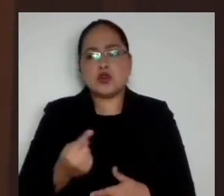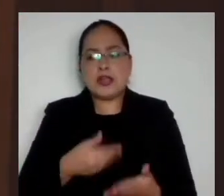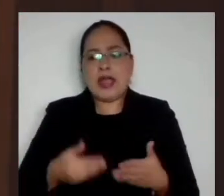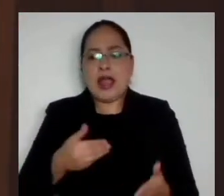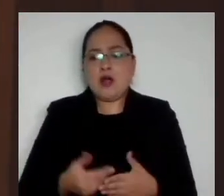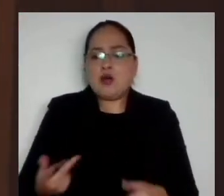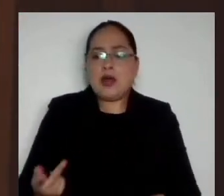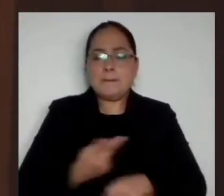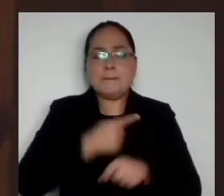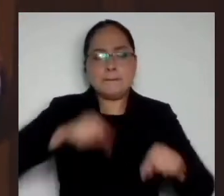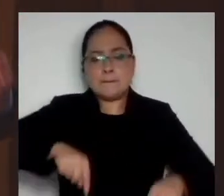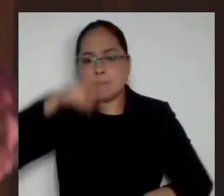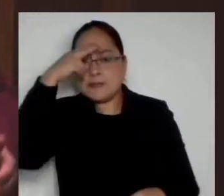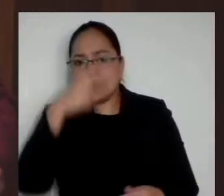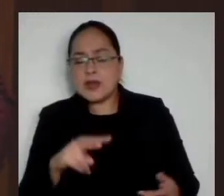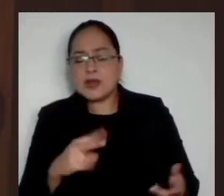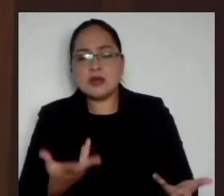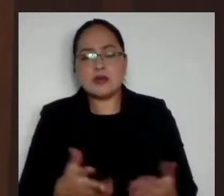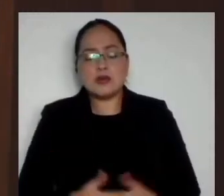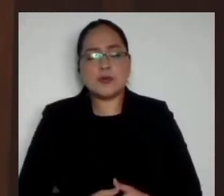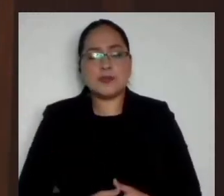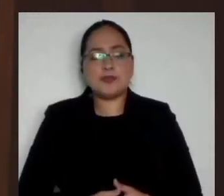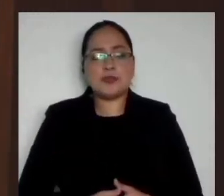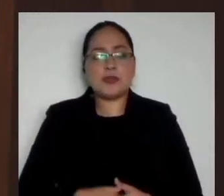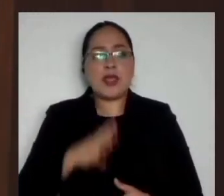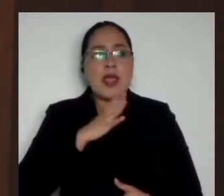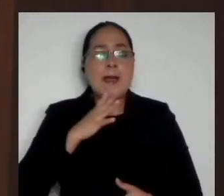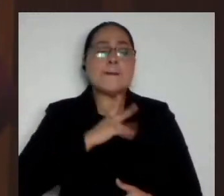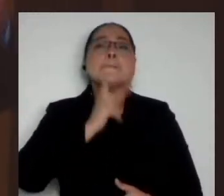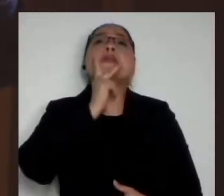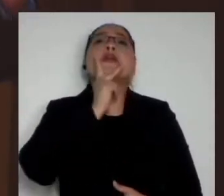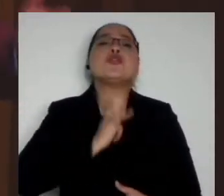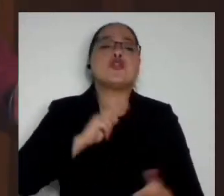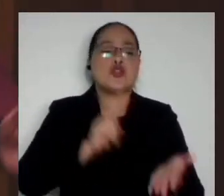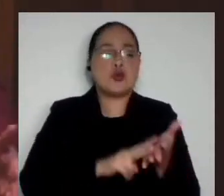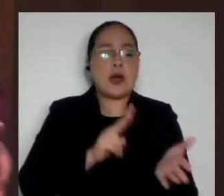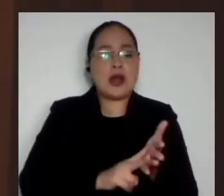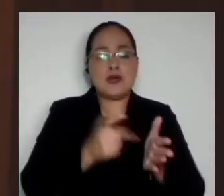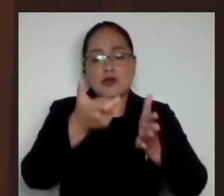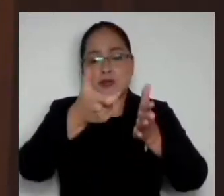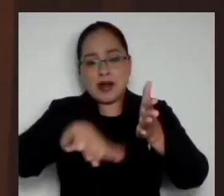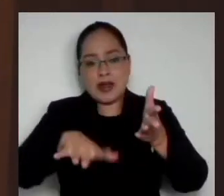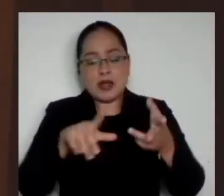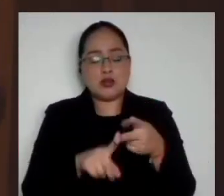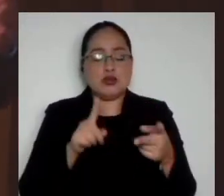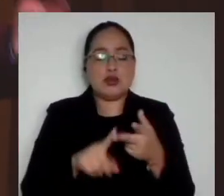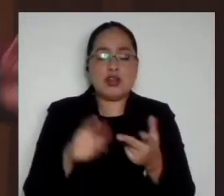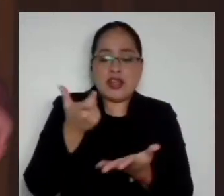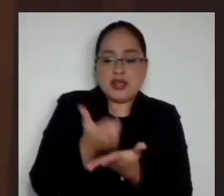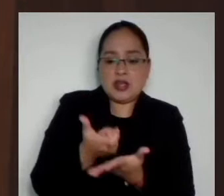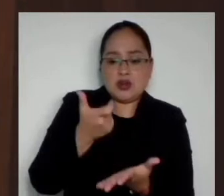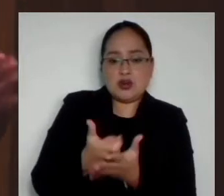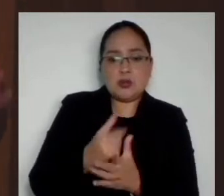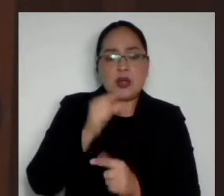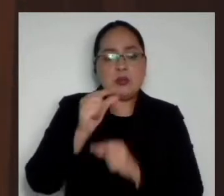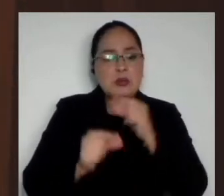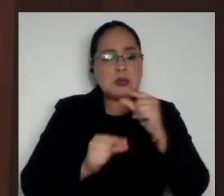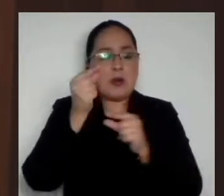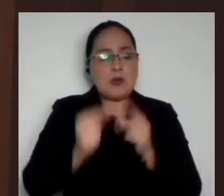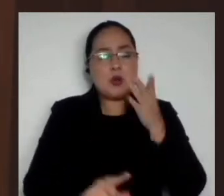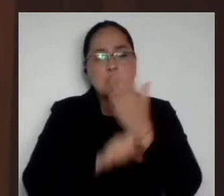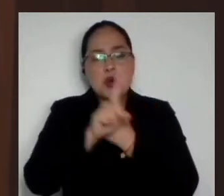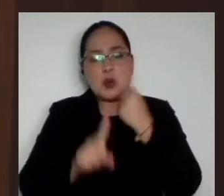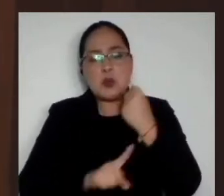momento. La caída del precio del petróleo, la caída de la economía derivada de la pandemia